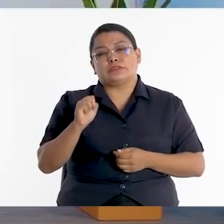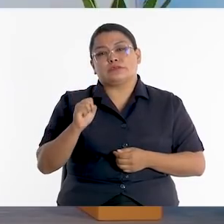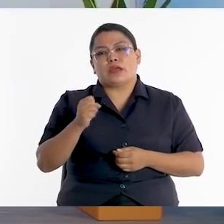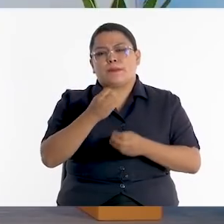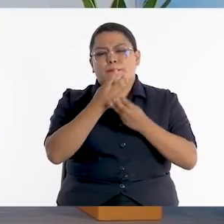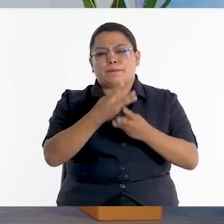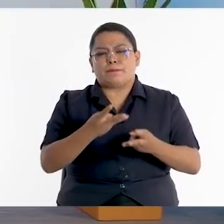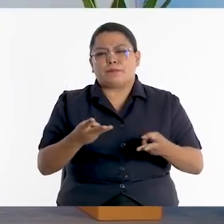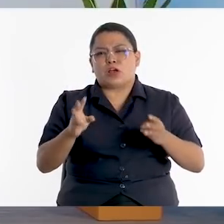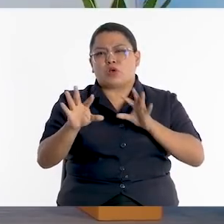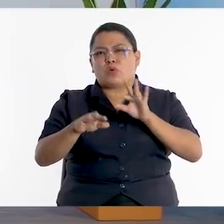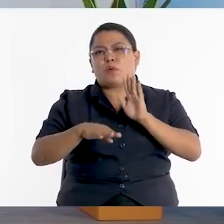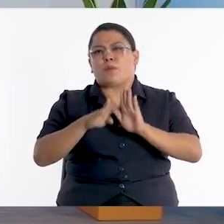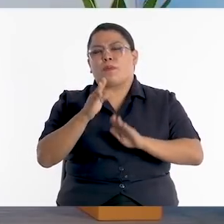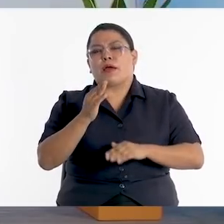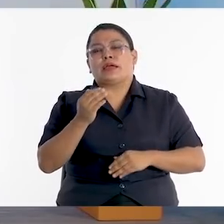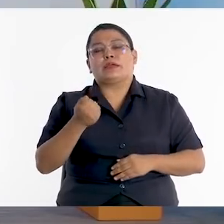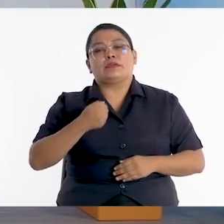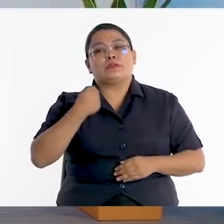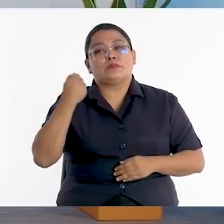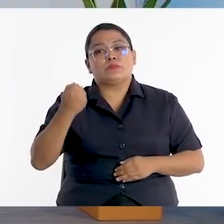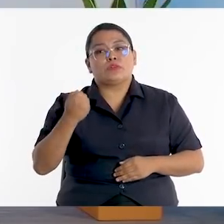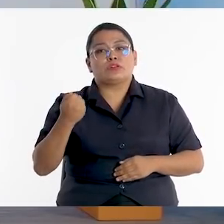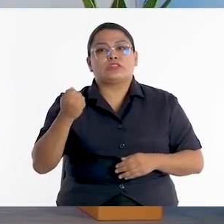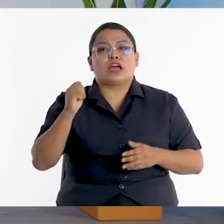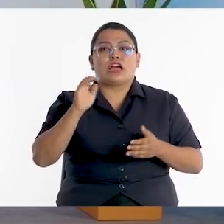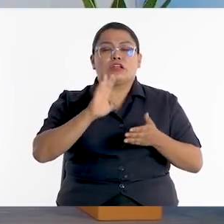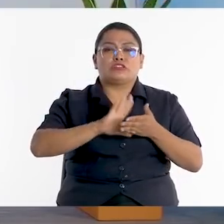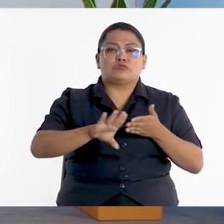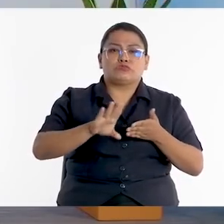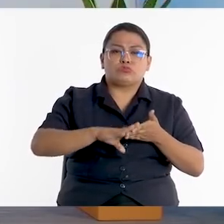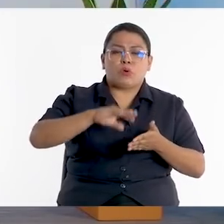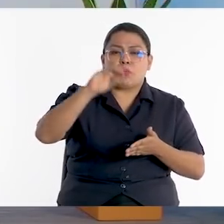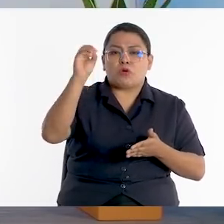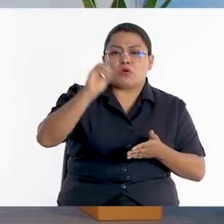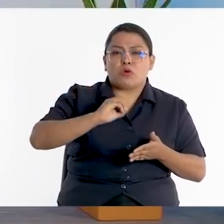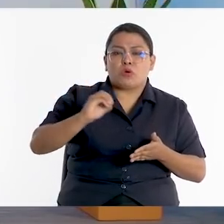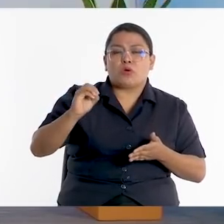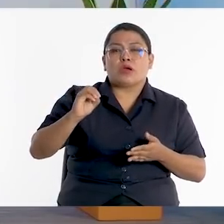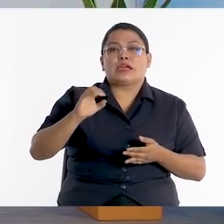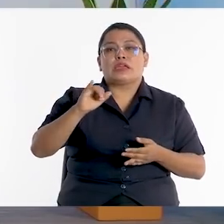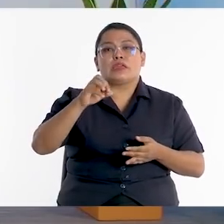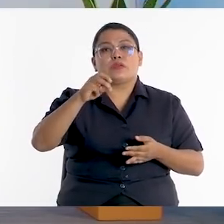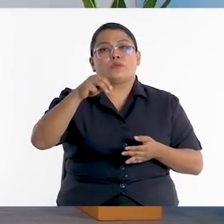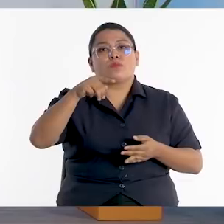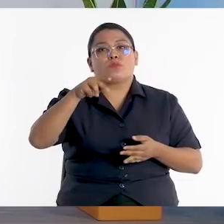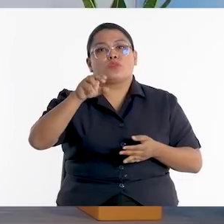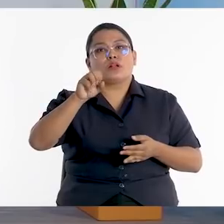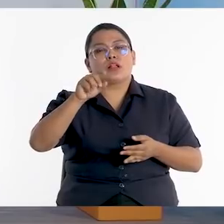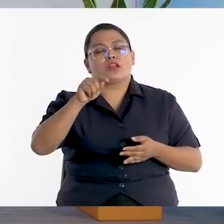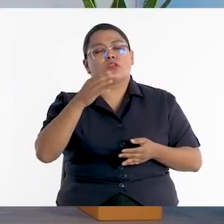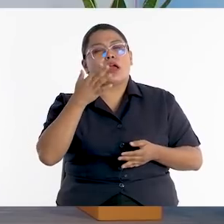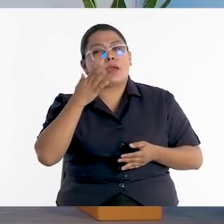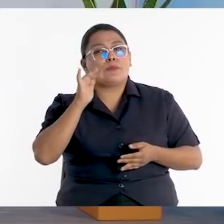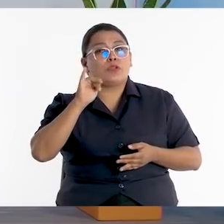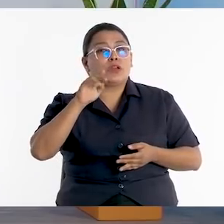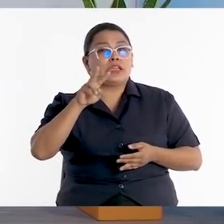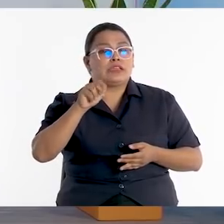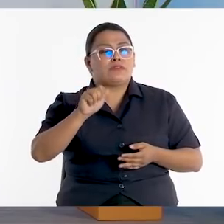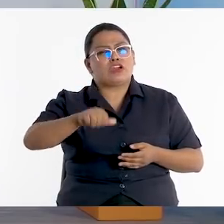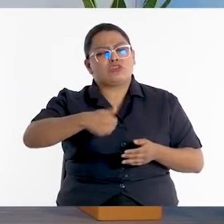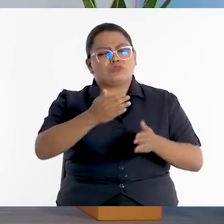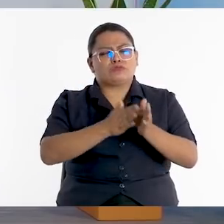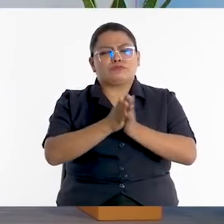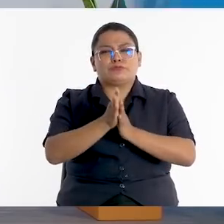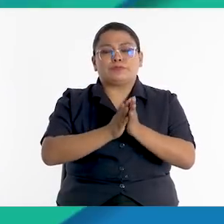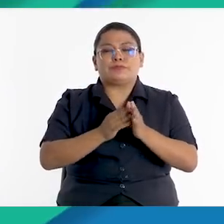materiales tratamos algunos más importantes, como son los descuentos, algunos de los impuestos como son el IVA y además de eso